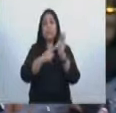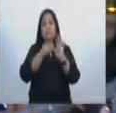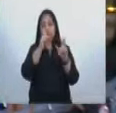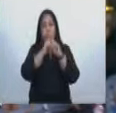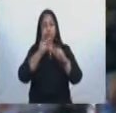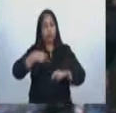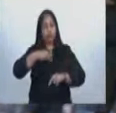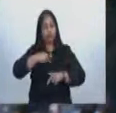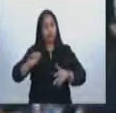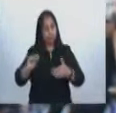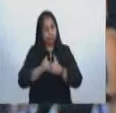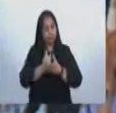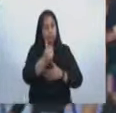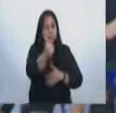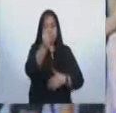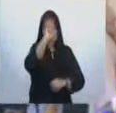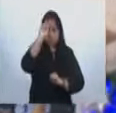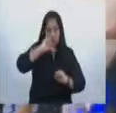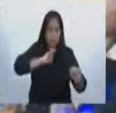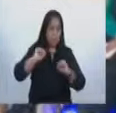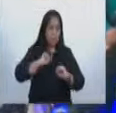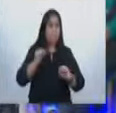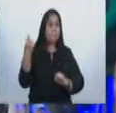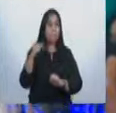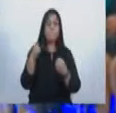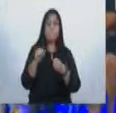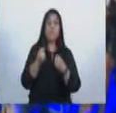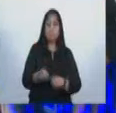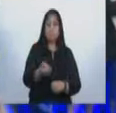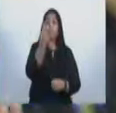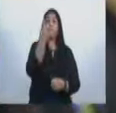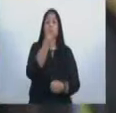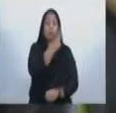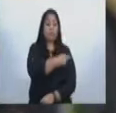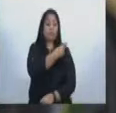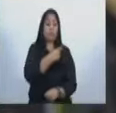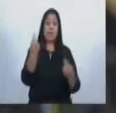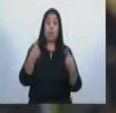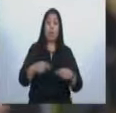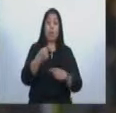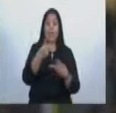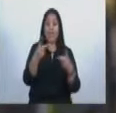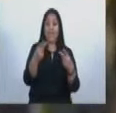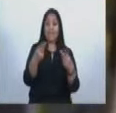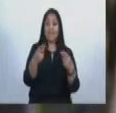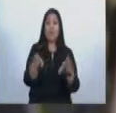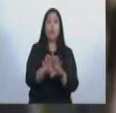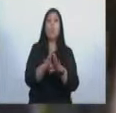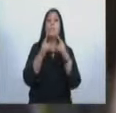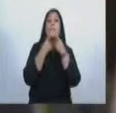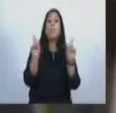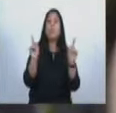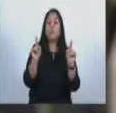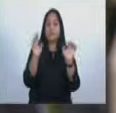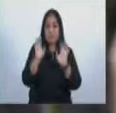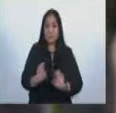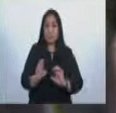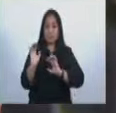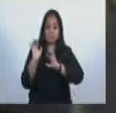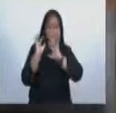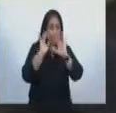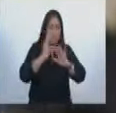avanzando y estamos trabajando para construir el primer hospital contra el cáncer como un hospital público en donde la población